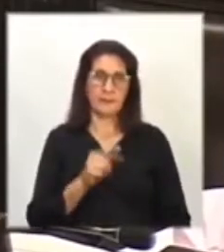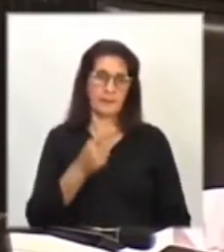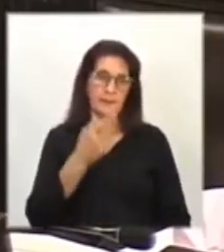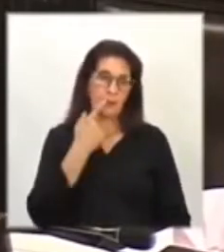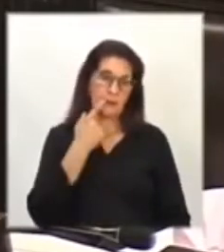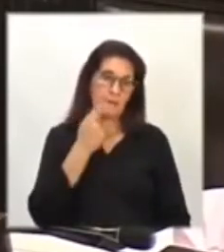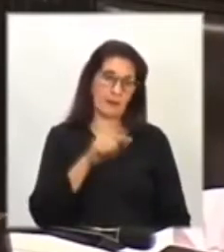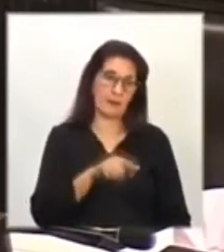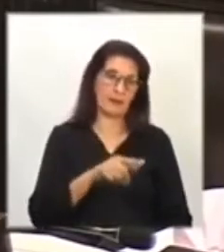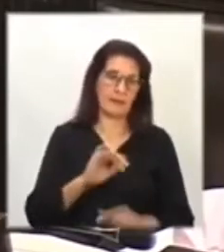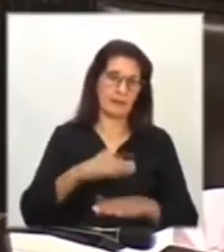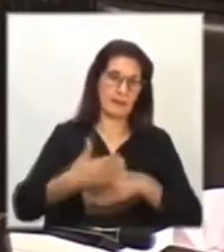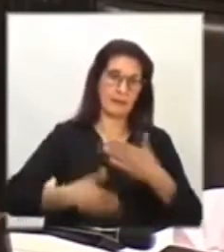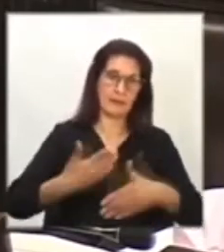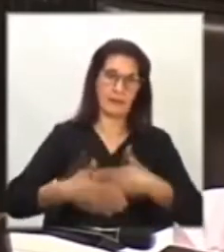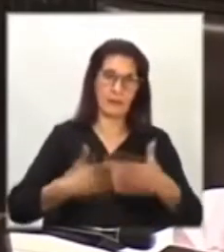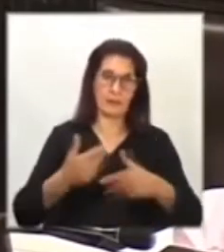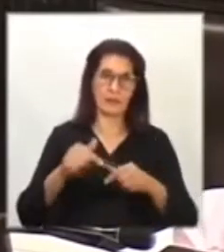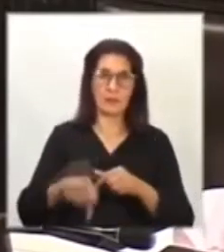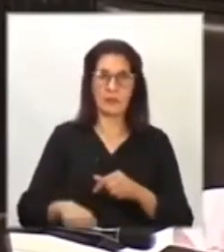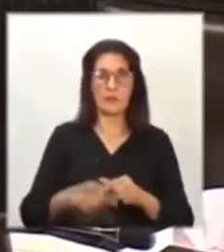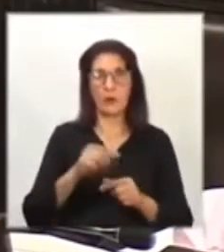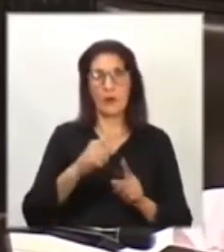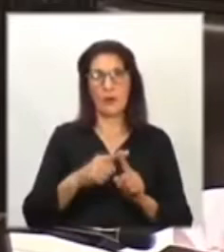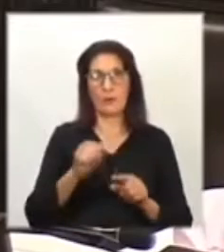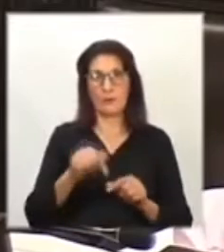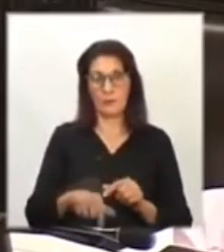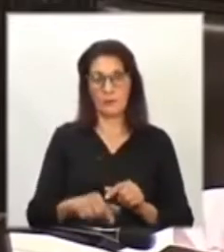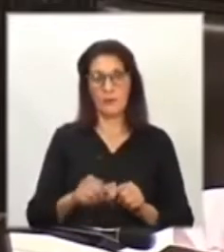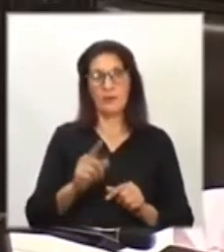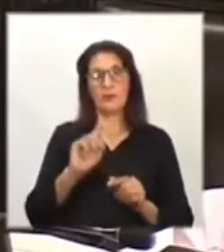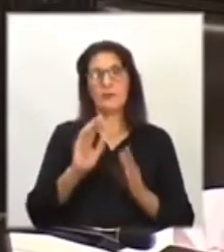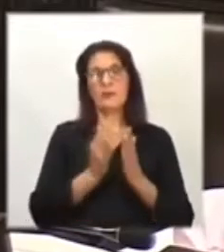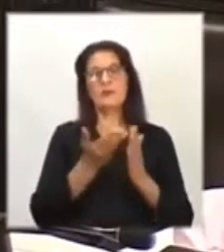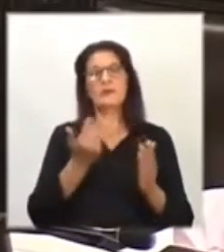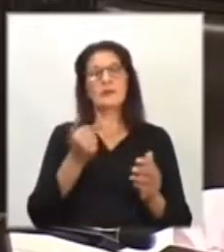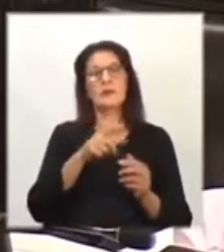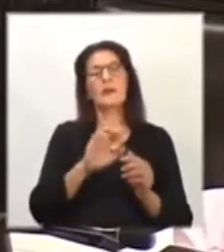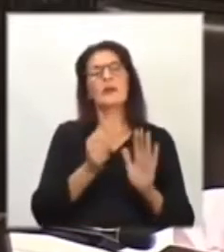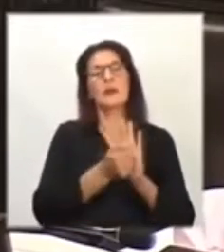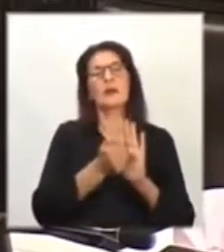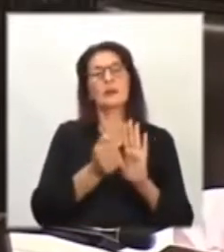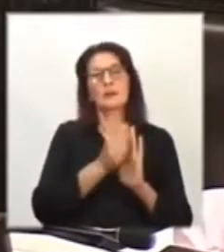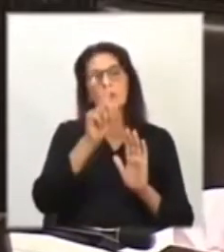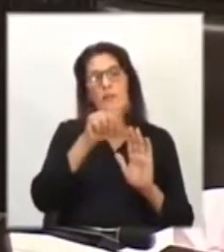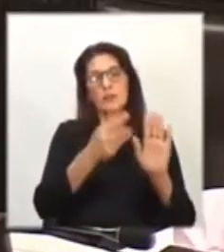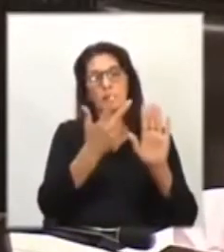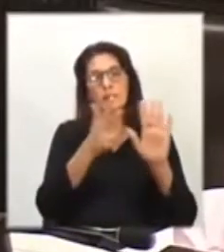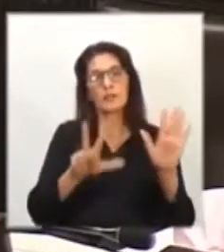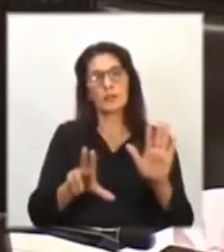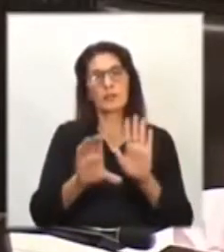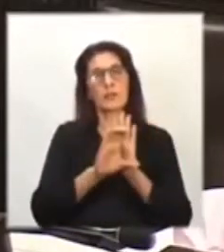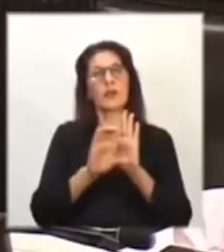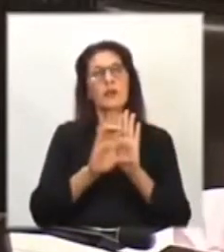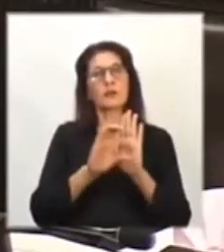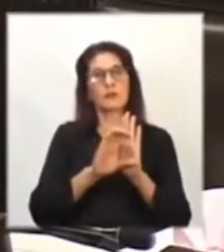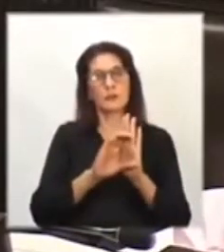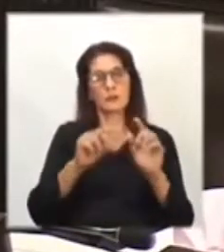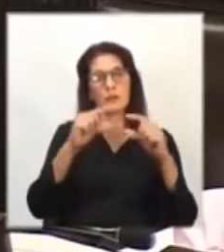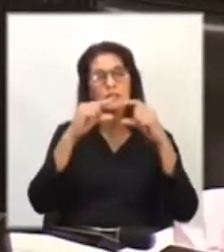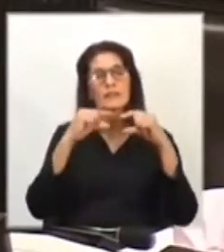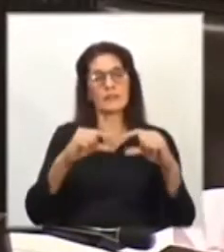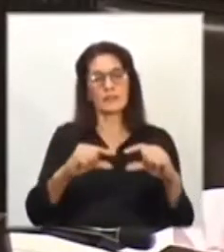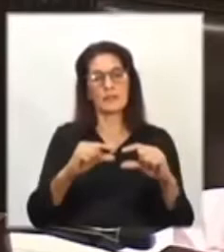infundada se desarrolló mediante este acto. Se vulneró en ese sentido el artículo 188 de la Constitución de la República, el inciso